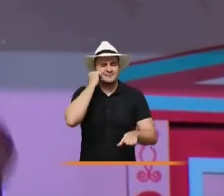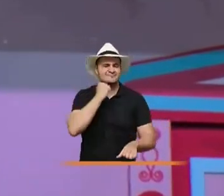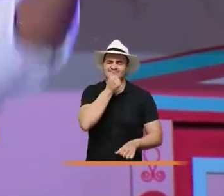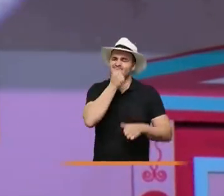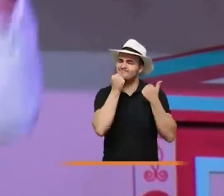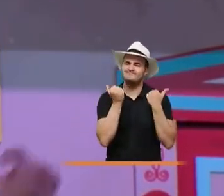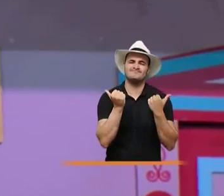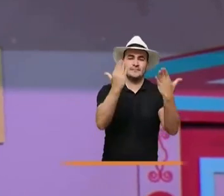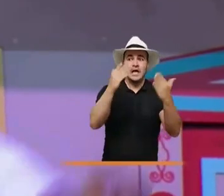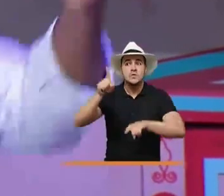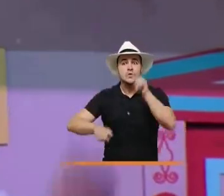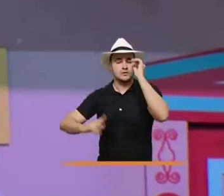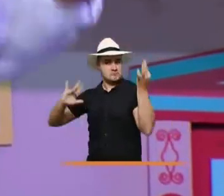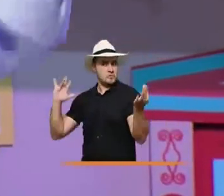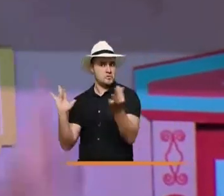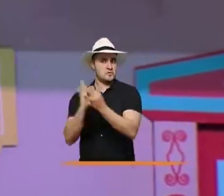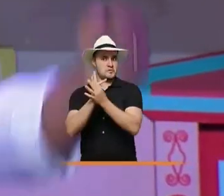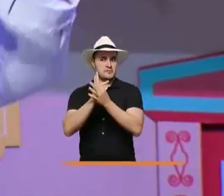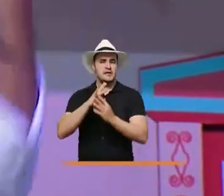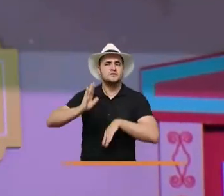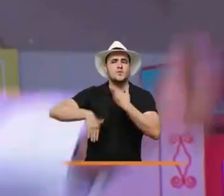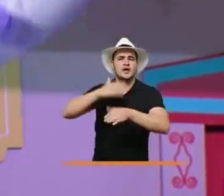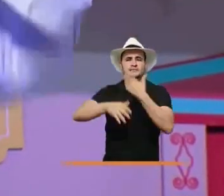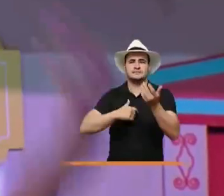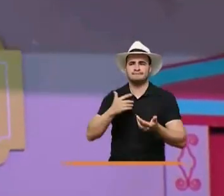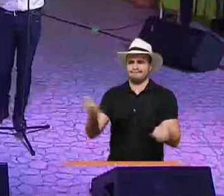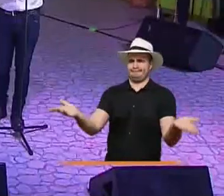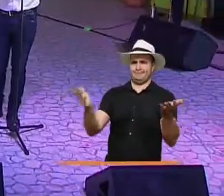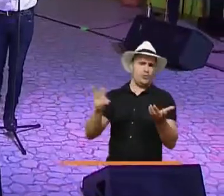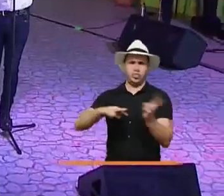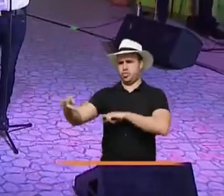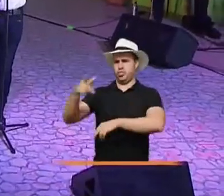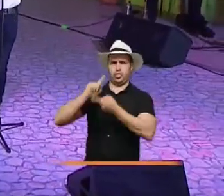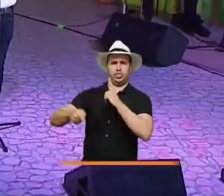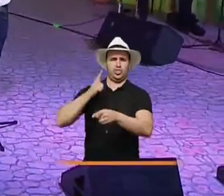hay unos que se casan y acaban siendo amistad